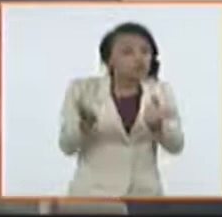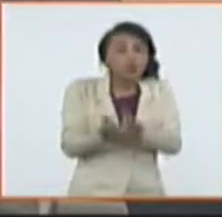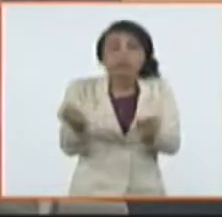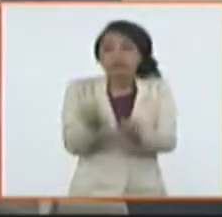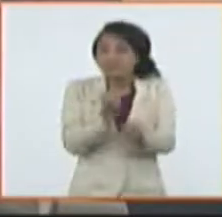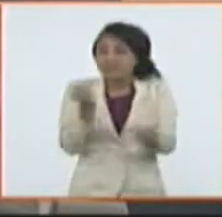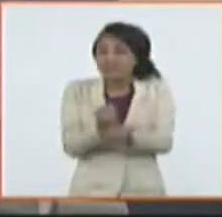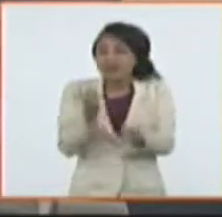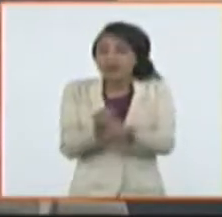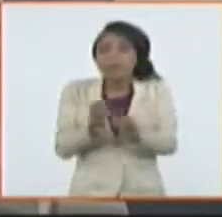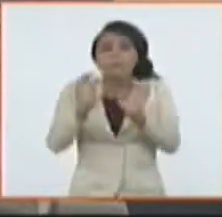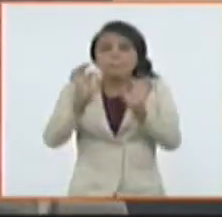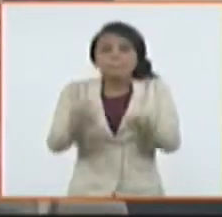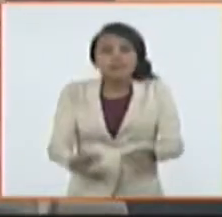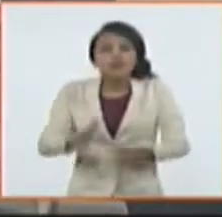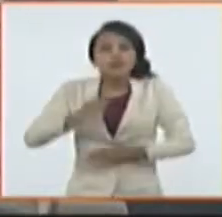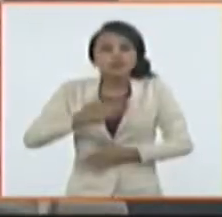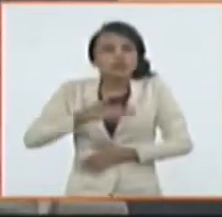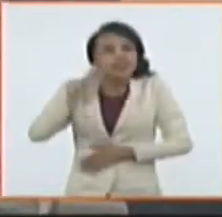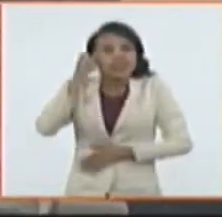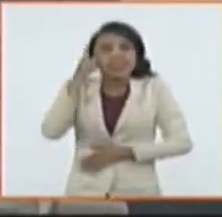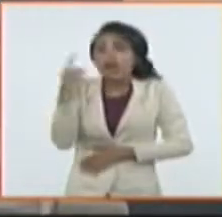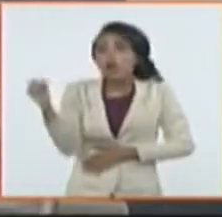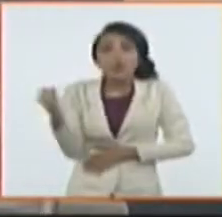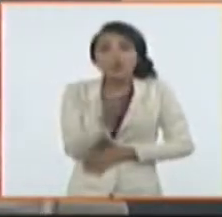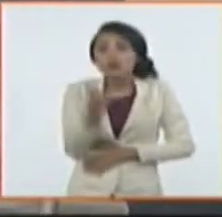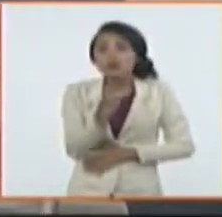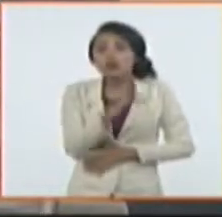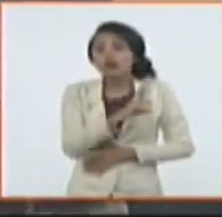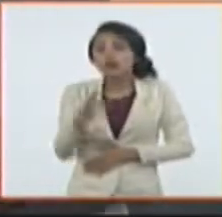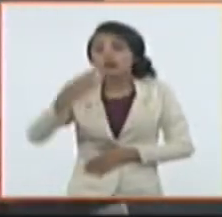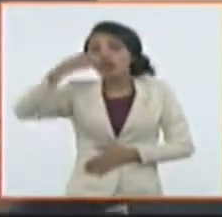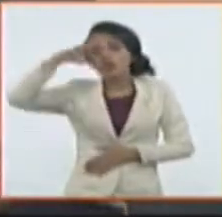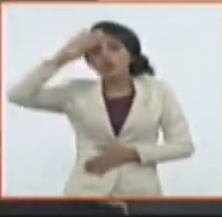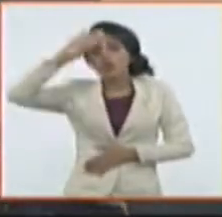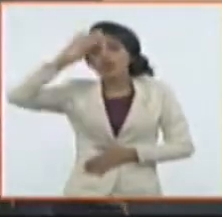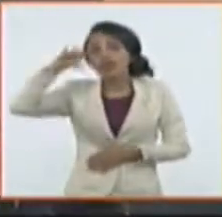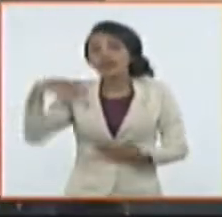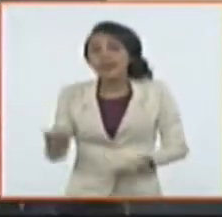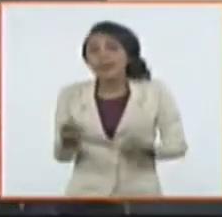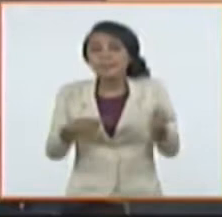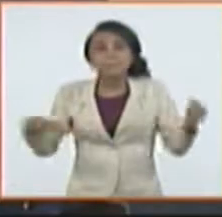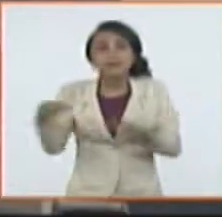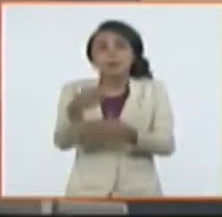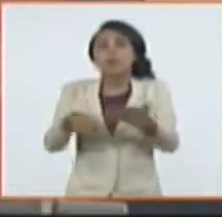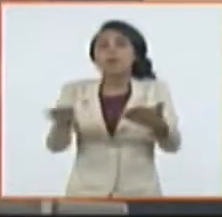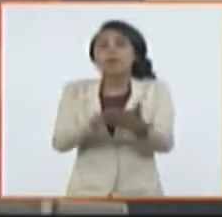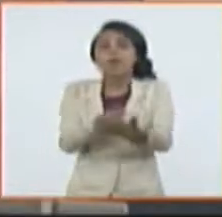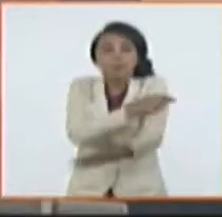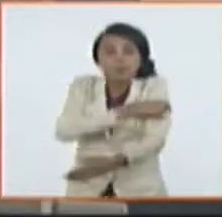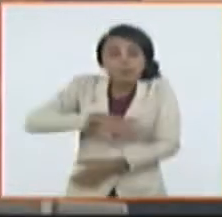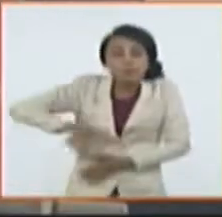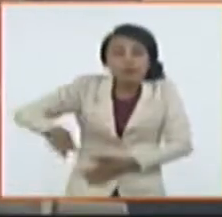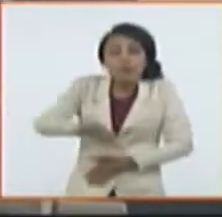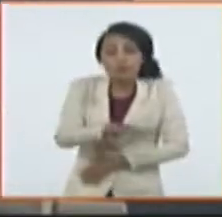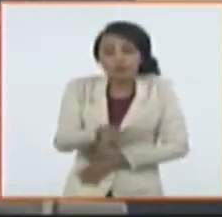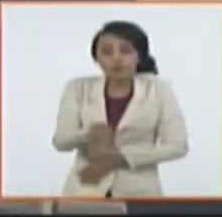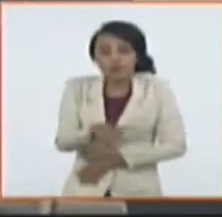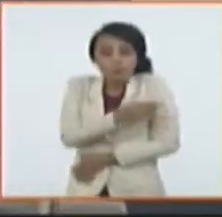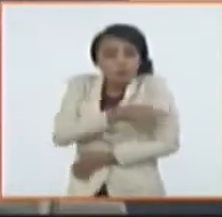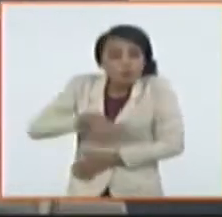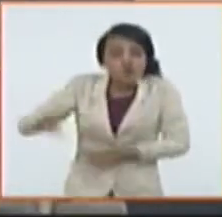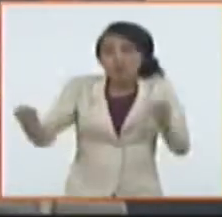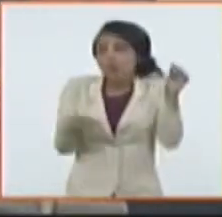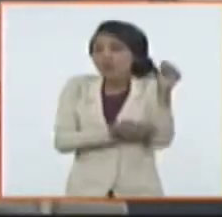que tenemos que es único de la Revolución Cubana, que es el concepto de poder popular, nosotros podemos ir definiendo con